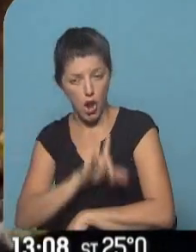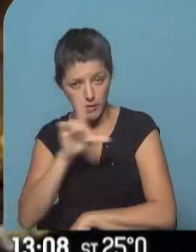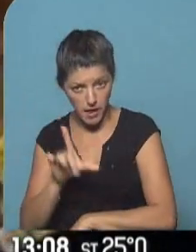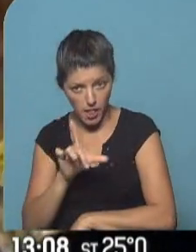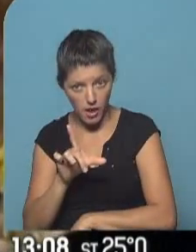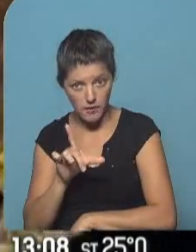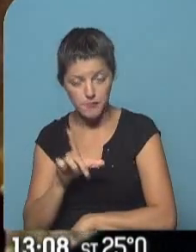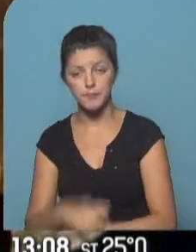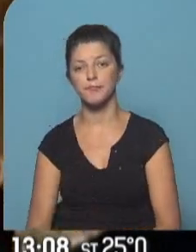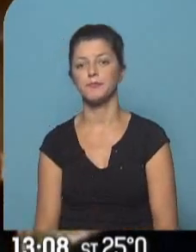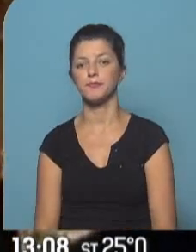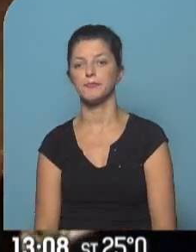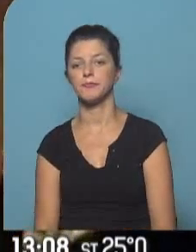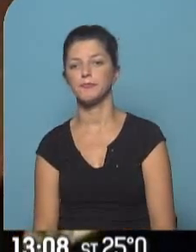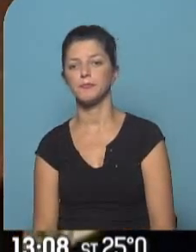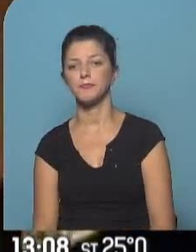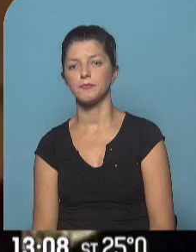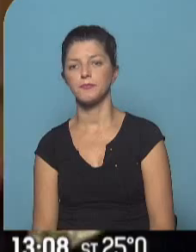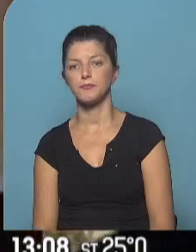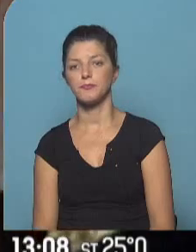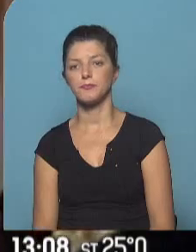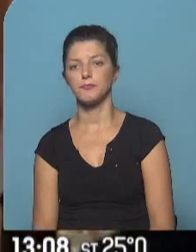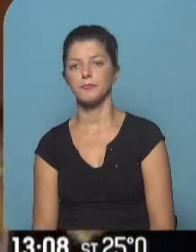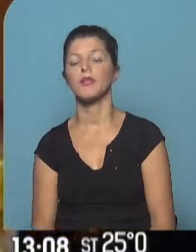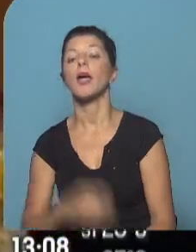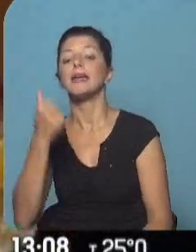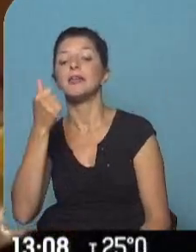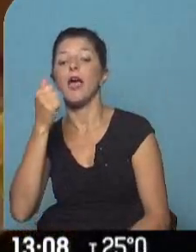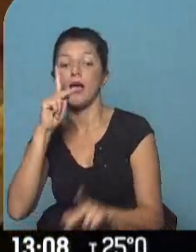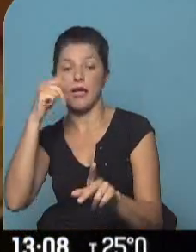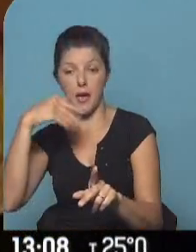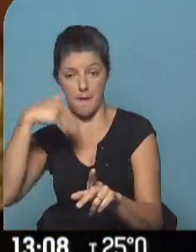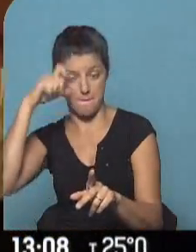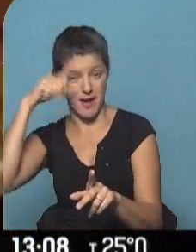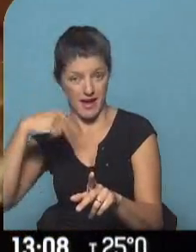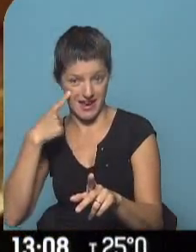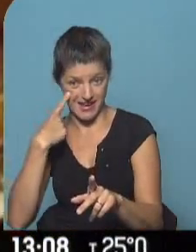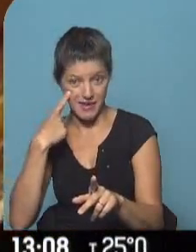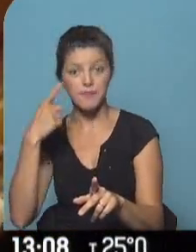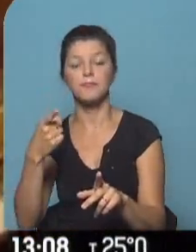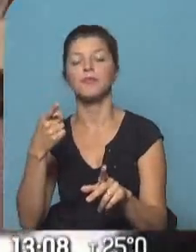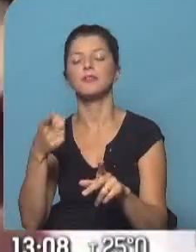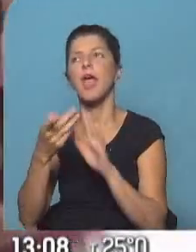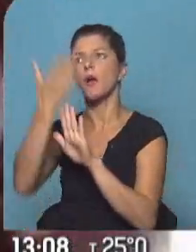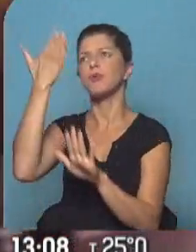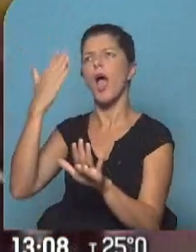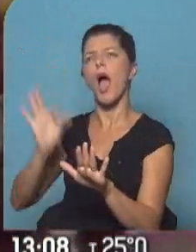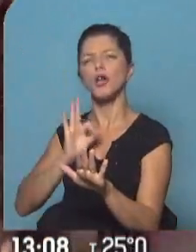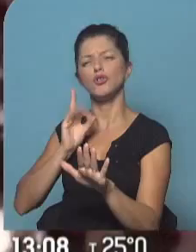Y Ahmadinejad, mal, con todas las críticas que se le puede hacer de alguna manera a su persona, él a partir del 2010 inició un tipo